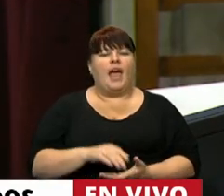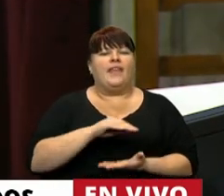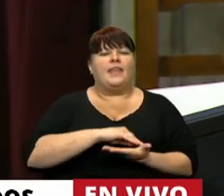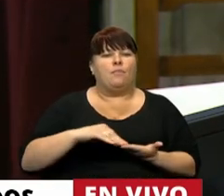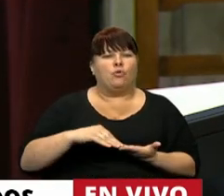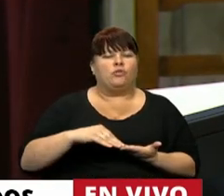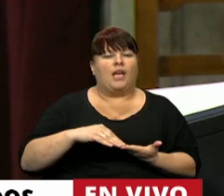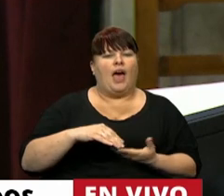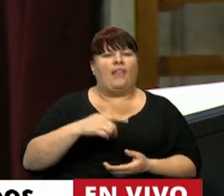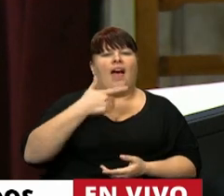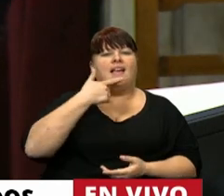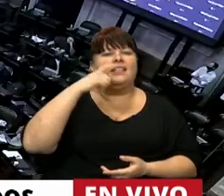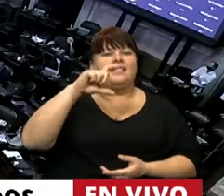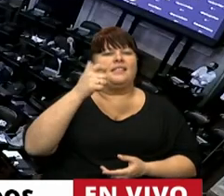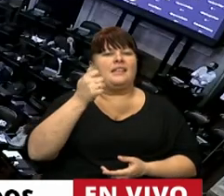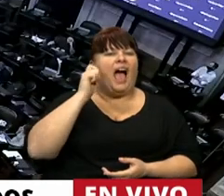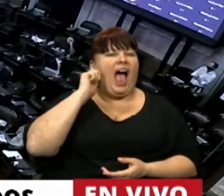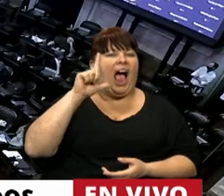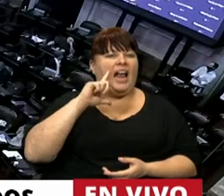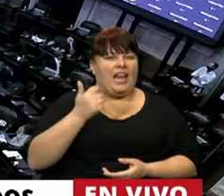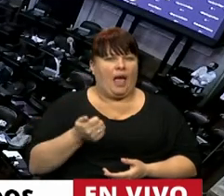Diputada Gisela Escaglia.